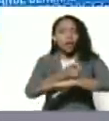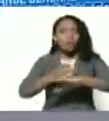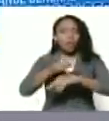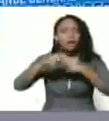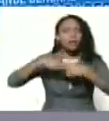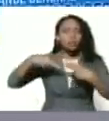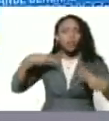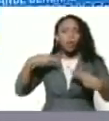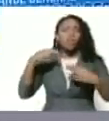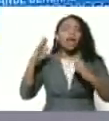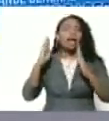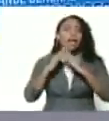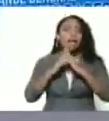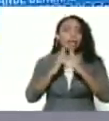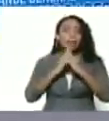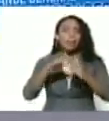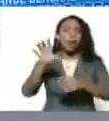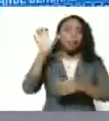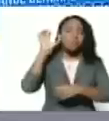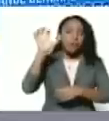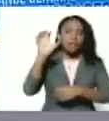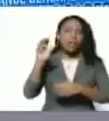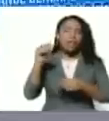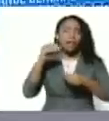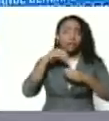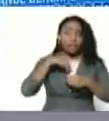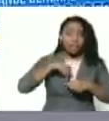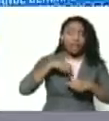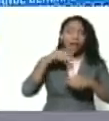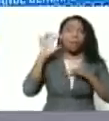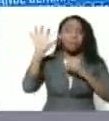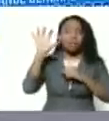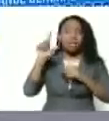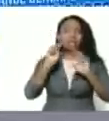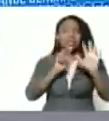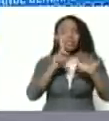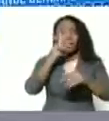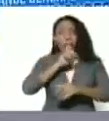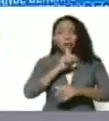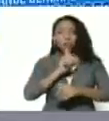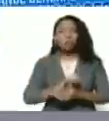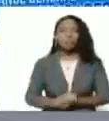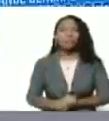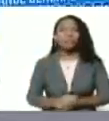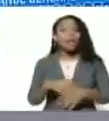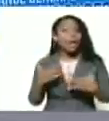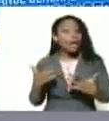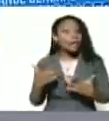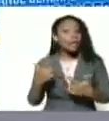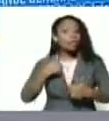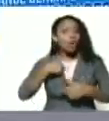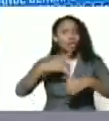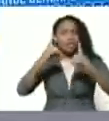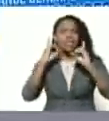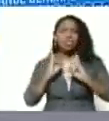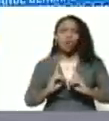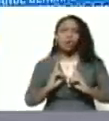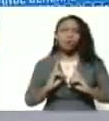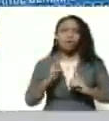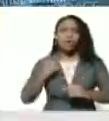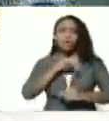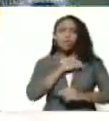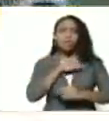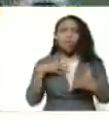construir hogares para la patria, desde la patria y con la patria. 7 años en que tomé esta decisión, en que